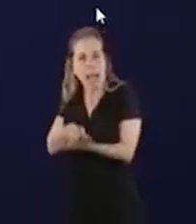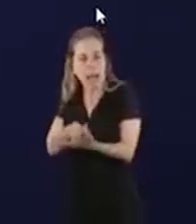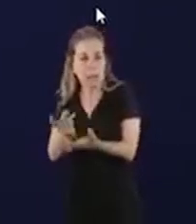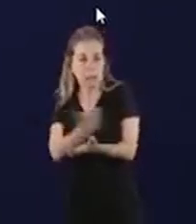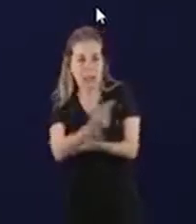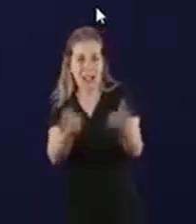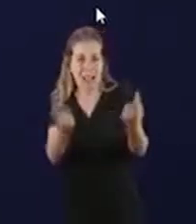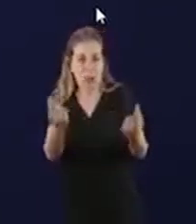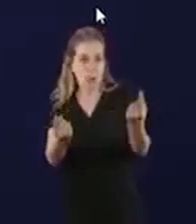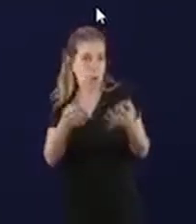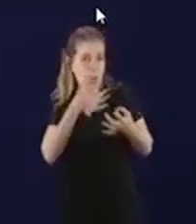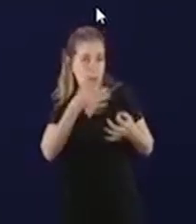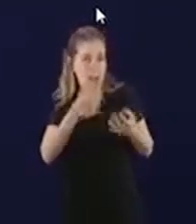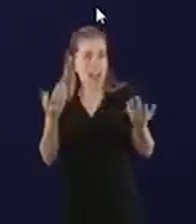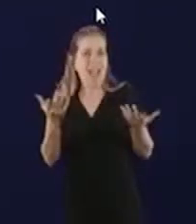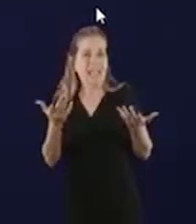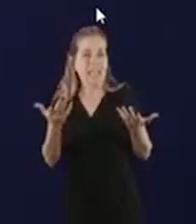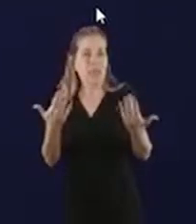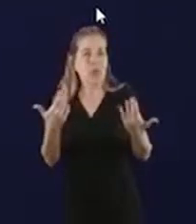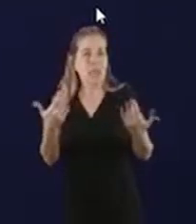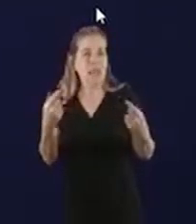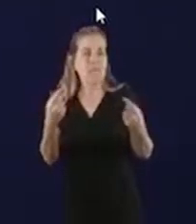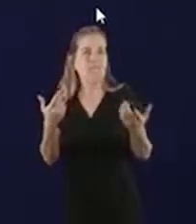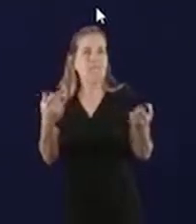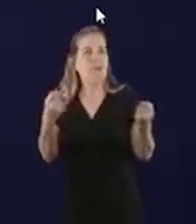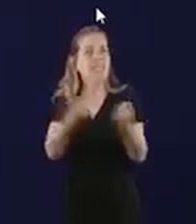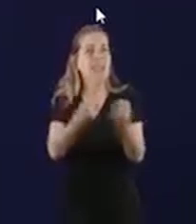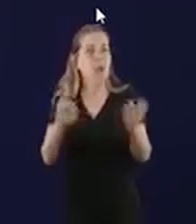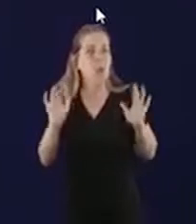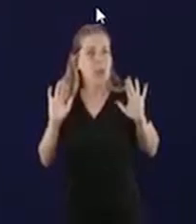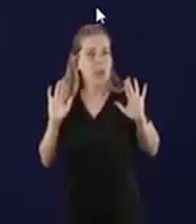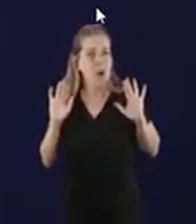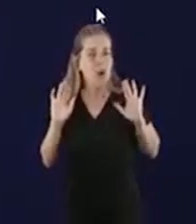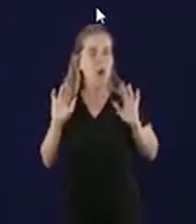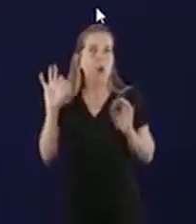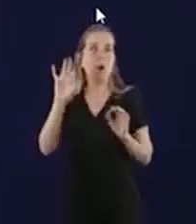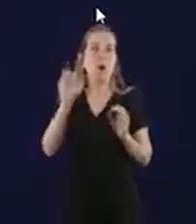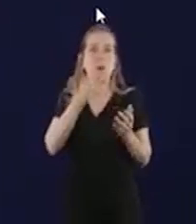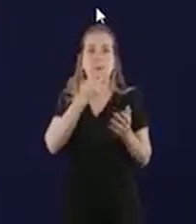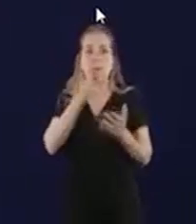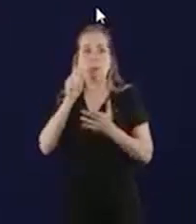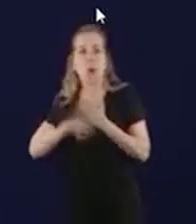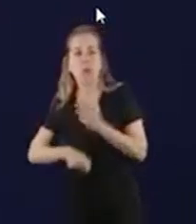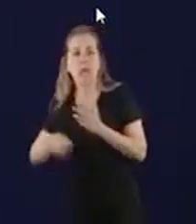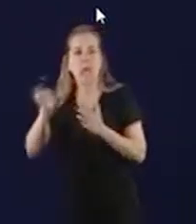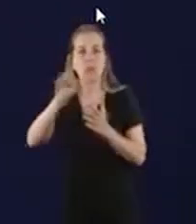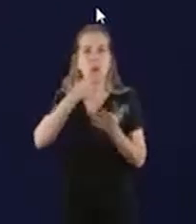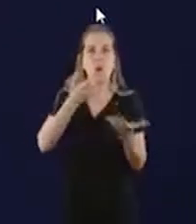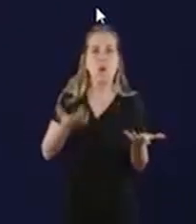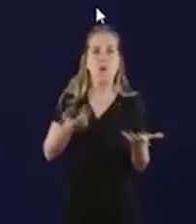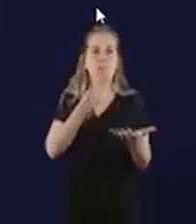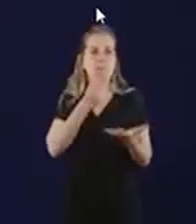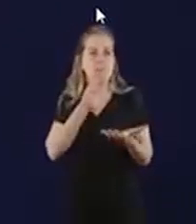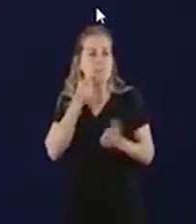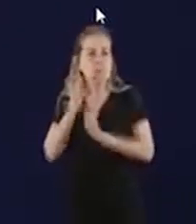las partes lo que iba a permitir que la eh contratación o que de menos miedo el hecho de contratar